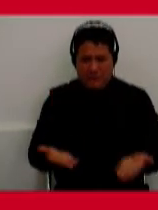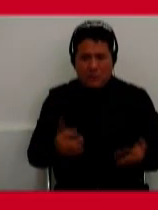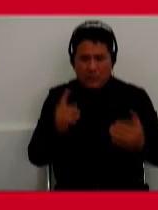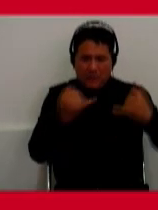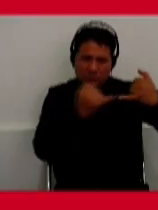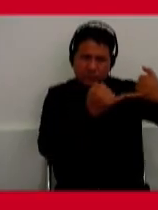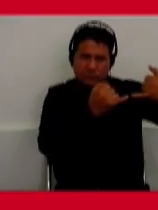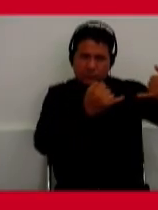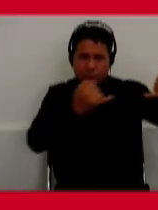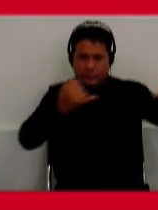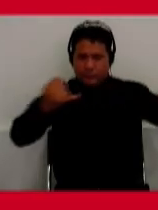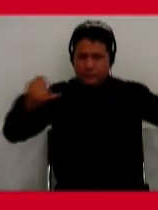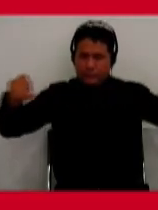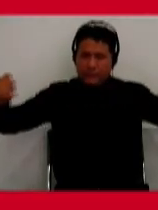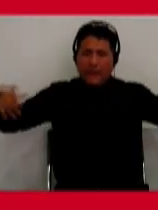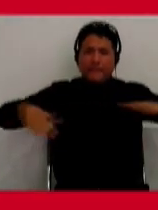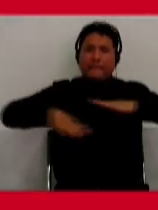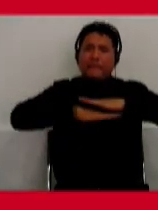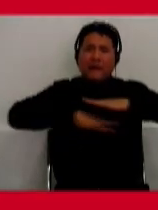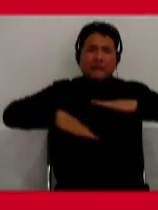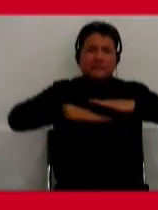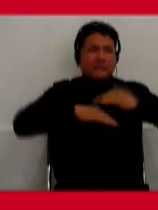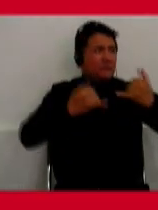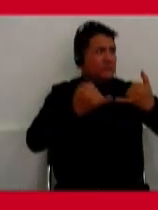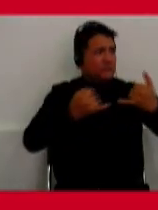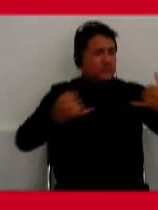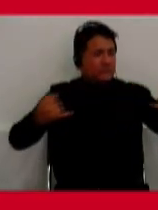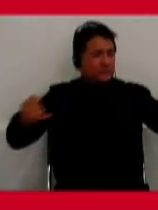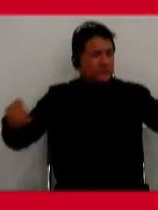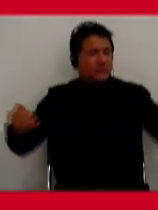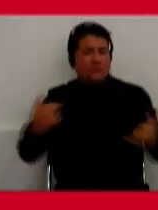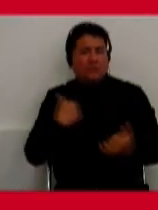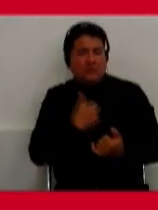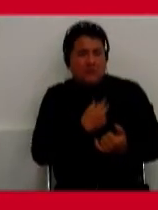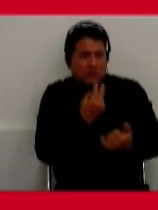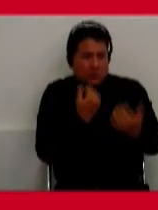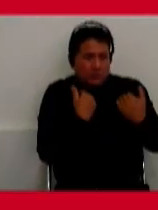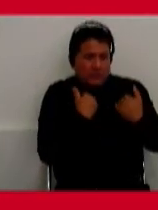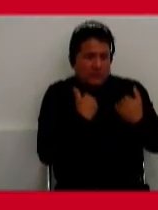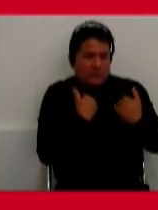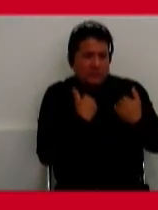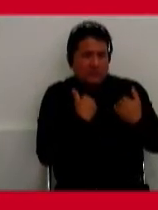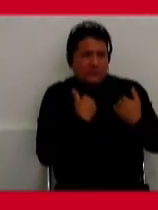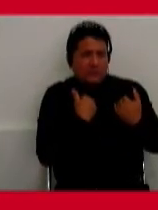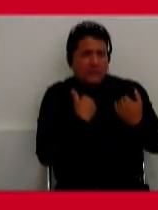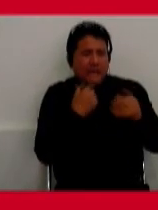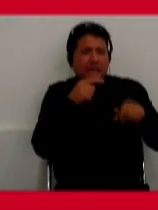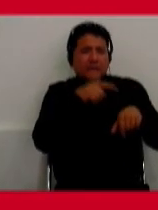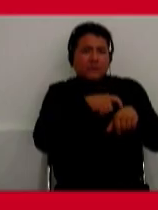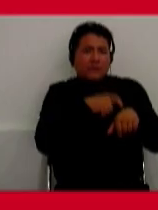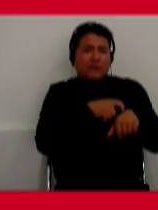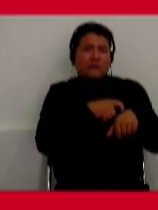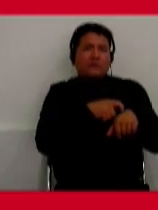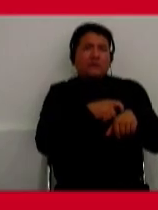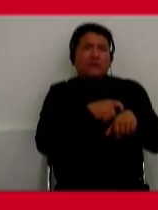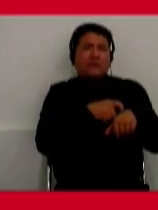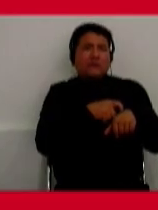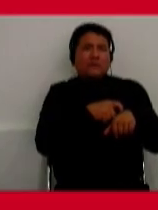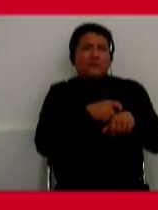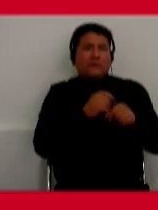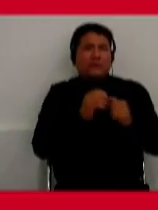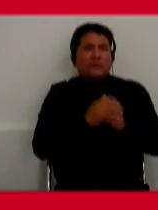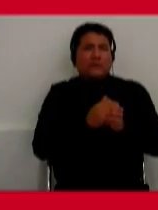ha sido la evaluación que tuvimos con esta propuesta del método bayesiano y la ponderación de los